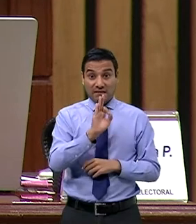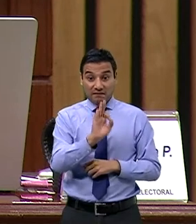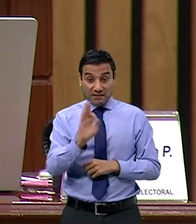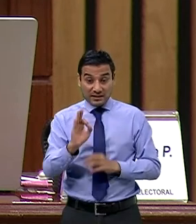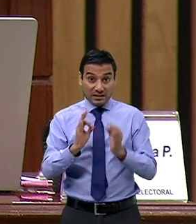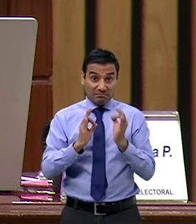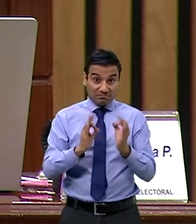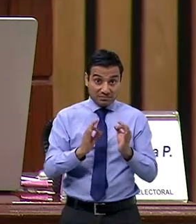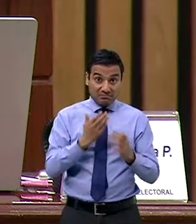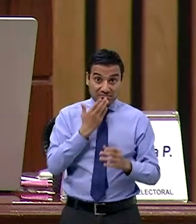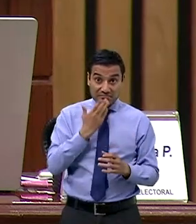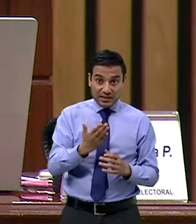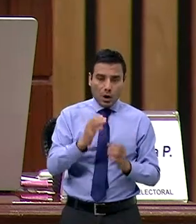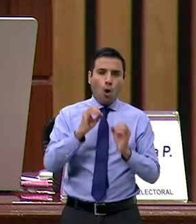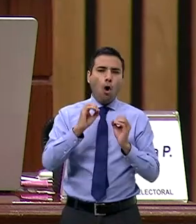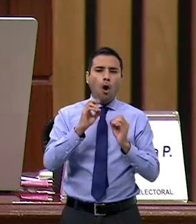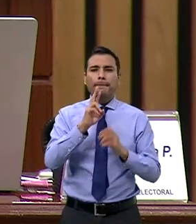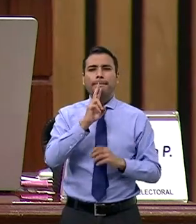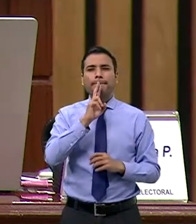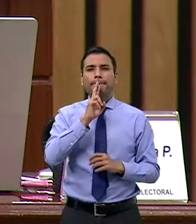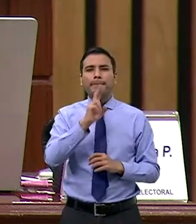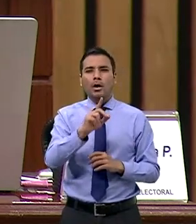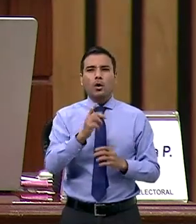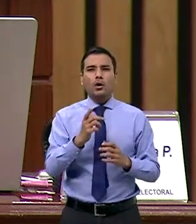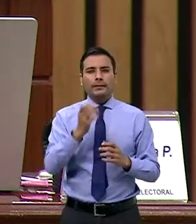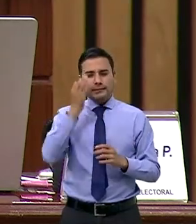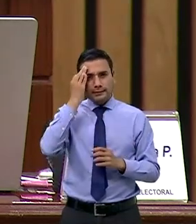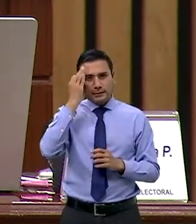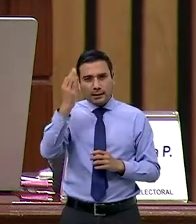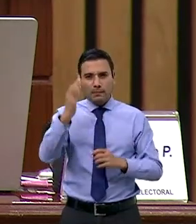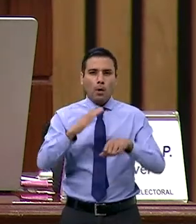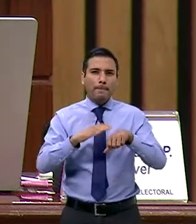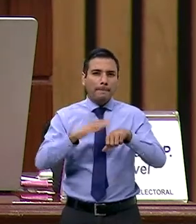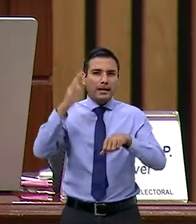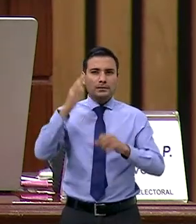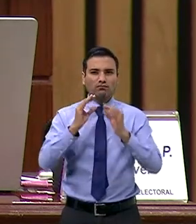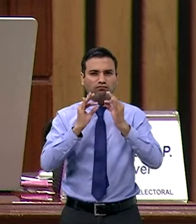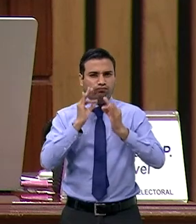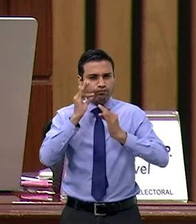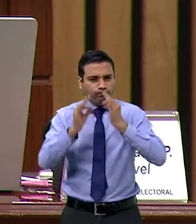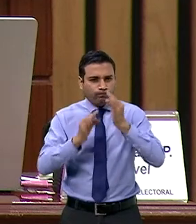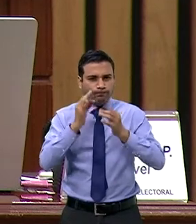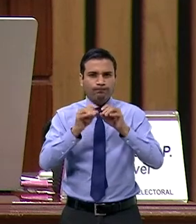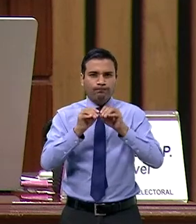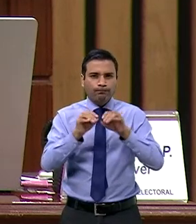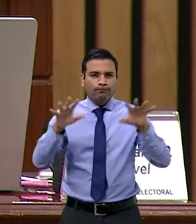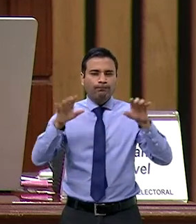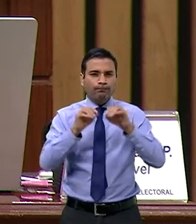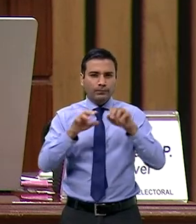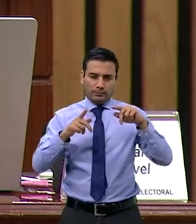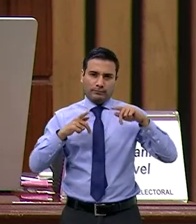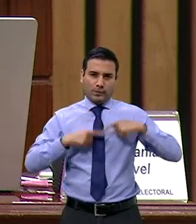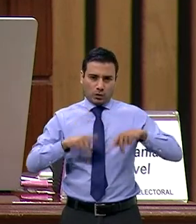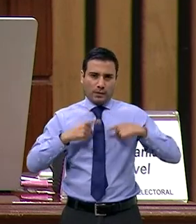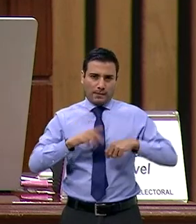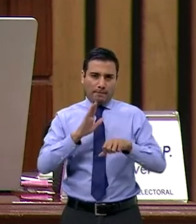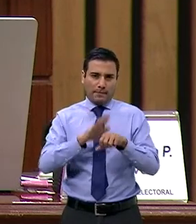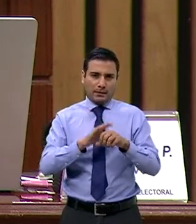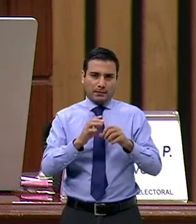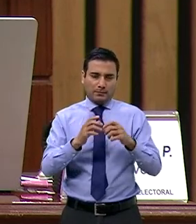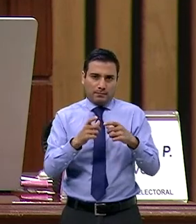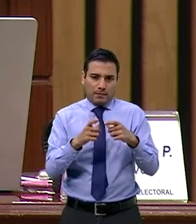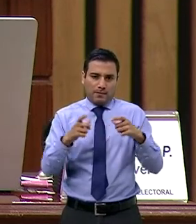si es necesario que éstos se amplíen con la intención de que más personas se involucren y participen ya que como hemos